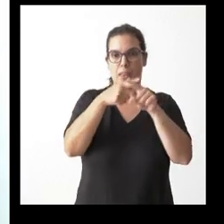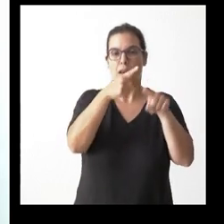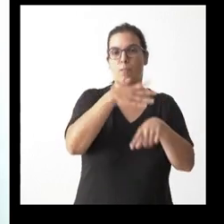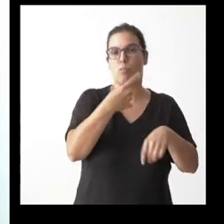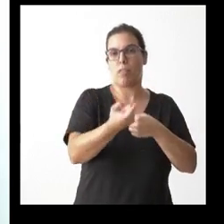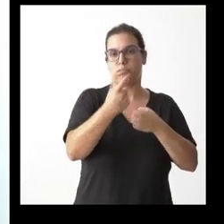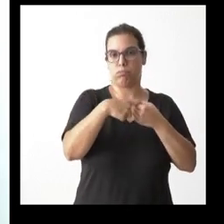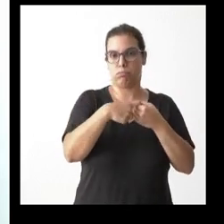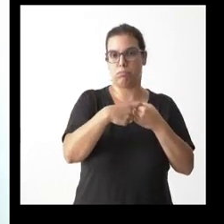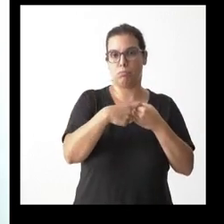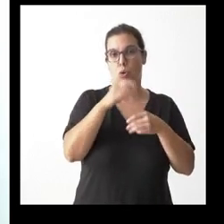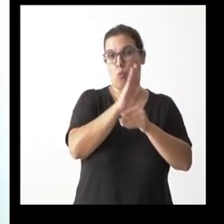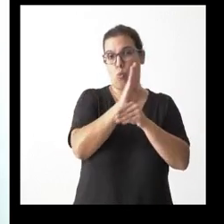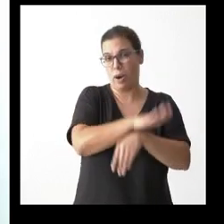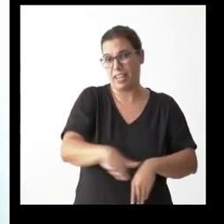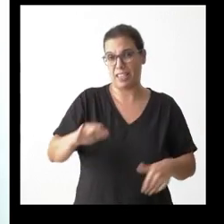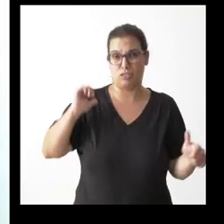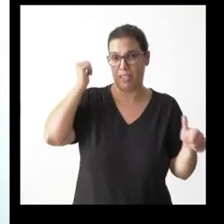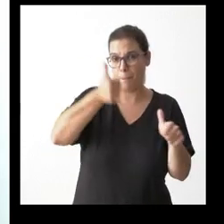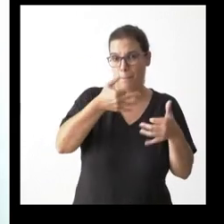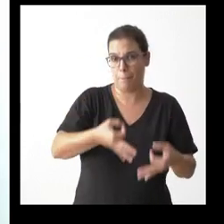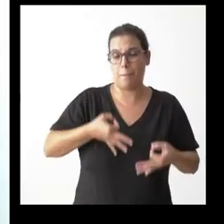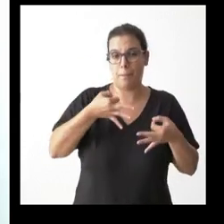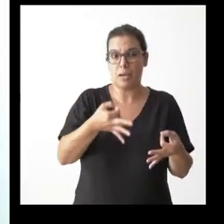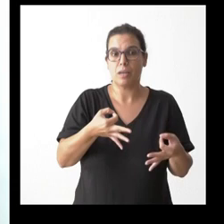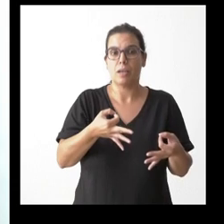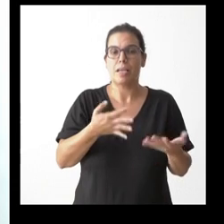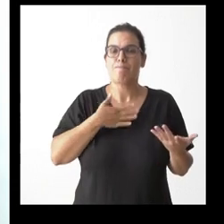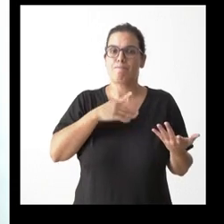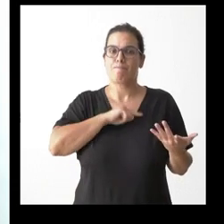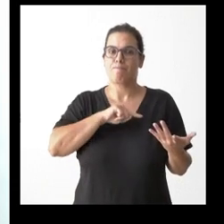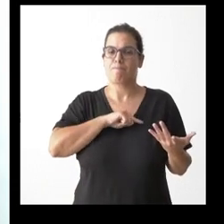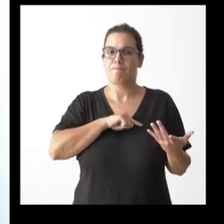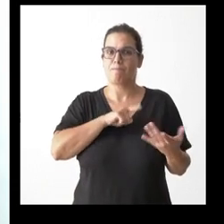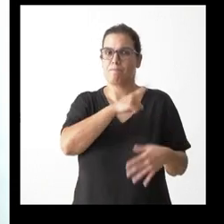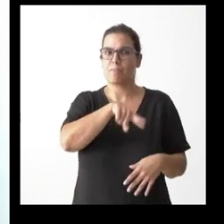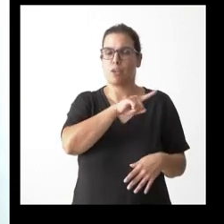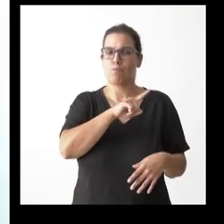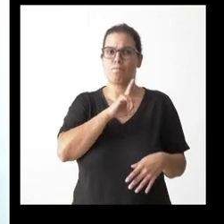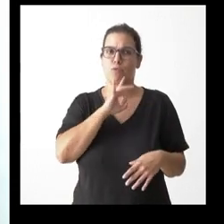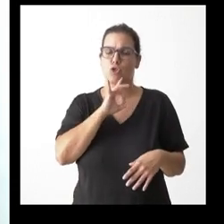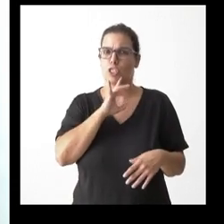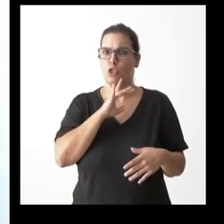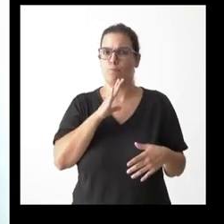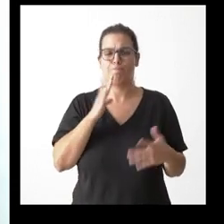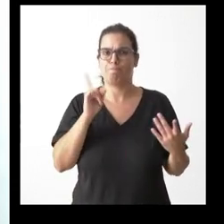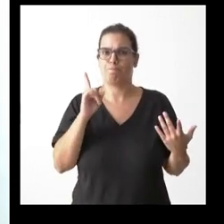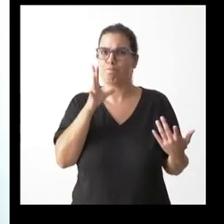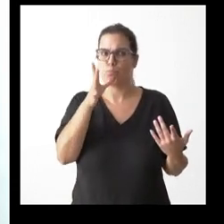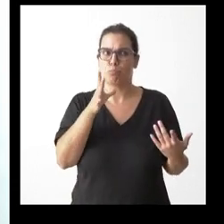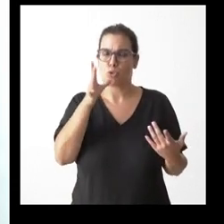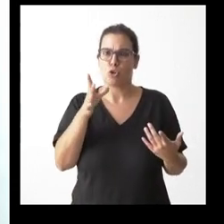a las guarderías de toda la vida. La sensación es que el sector está muy descontento con